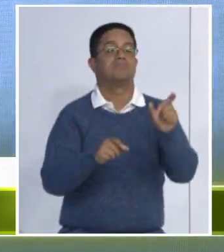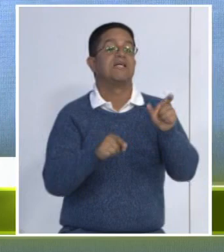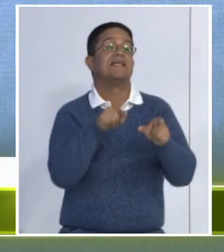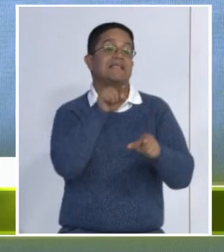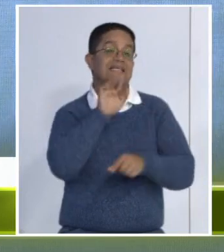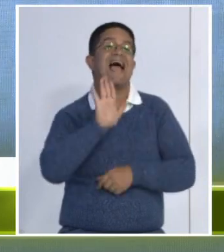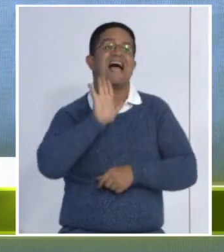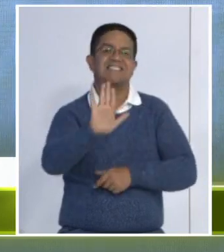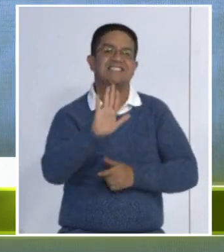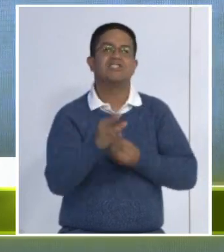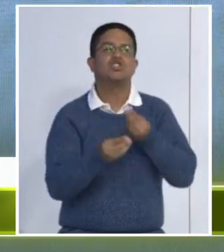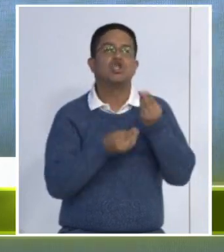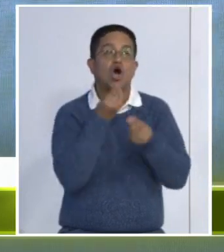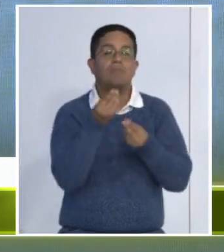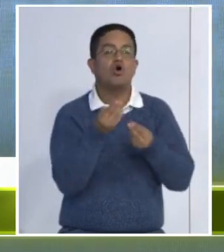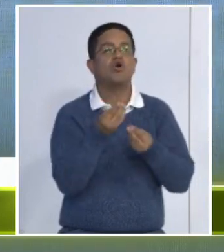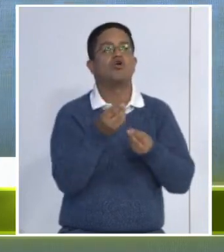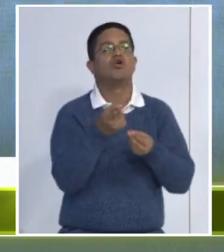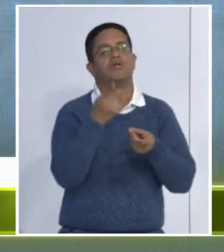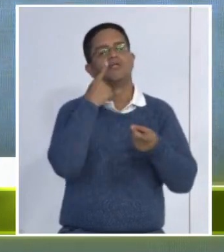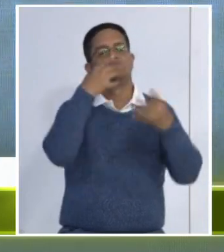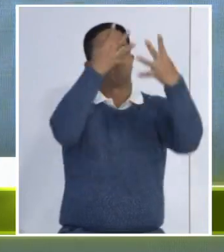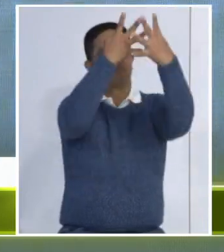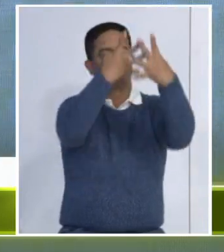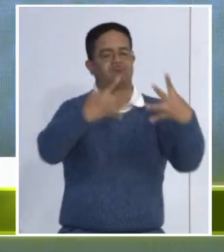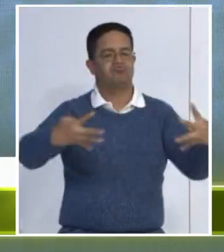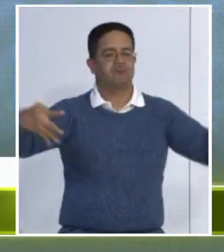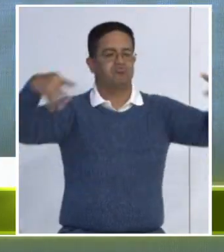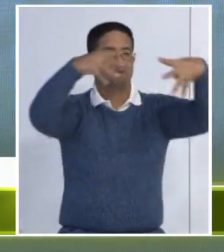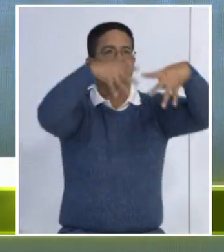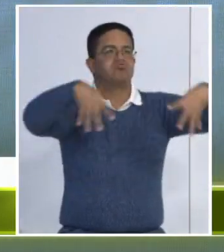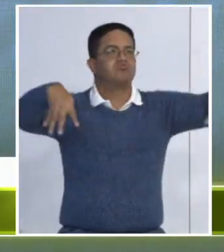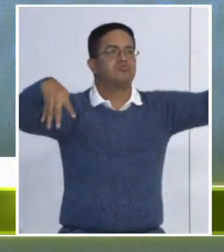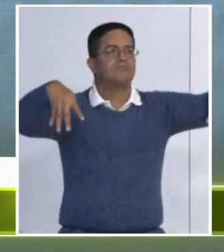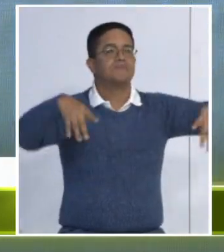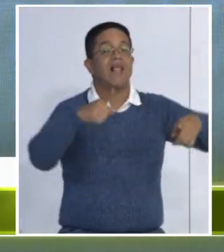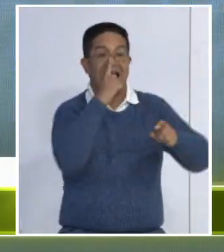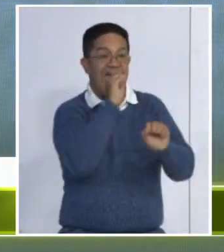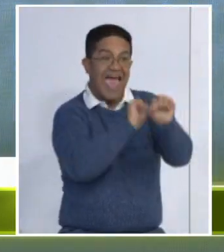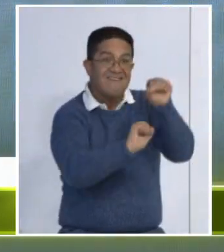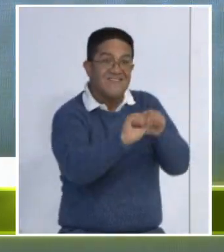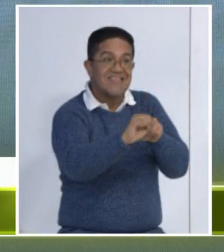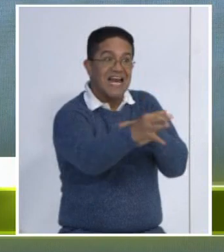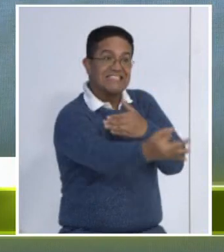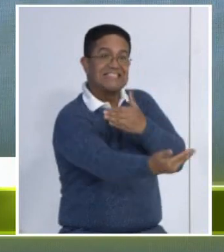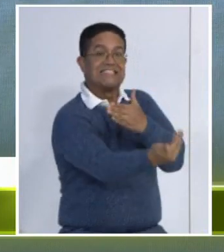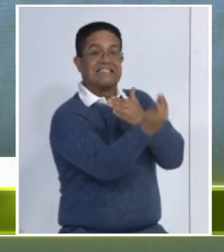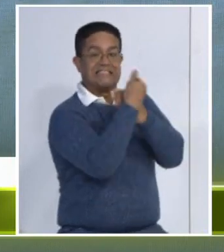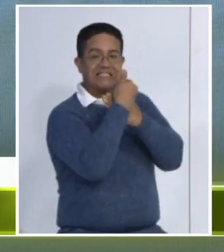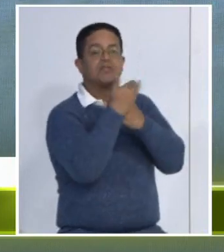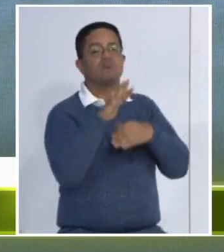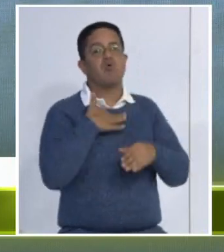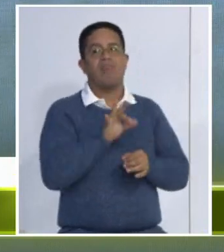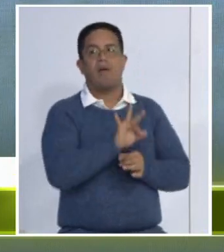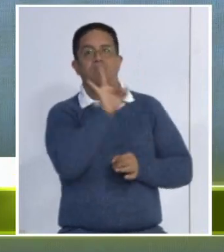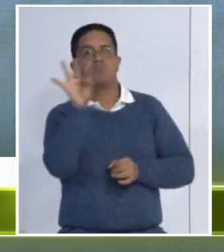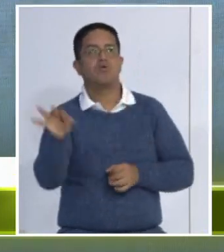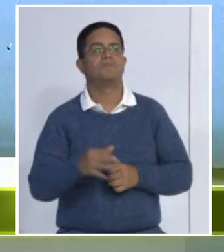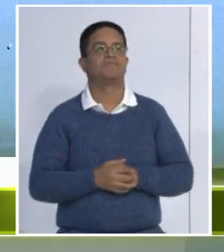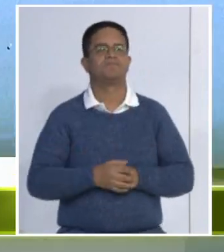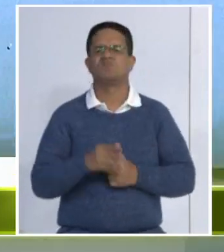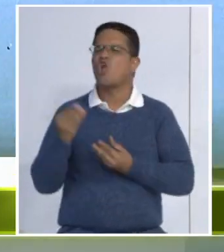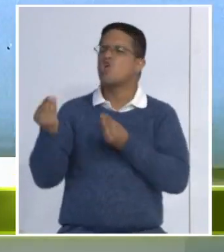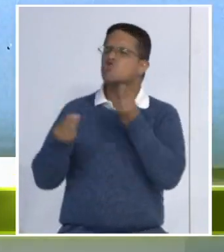lo vamos a utilizar mosquiteros para evitar que ese mosquito llegue a esa persona y pueda transmitir la enfermedad. Doctora, ¿cómo